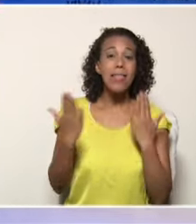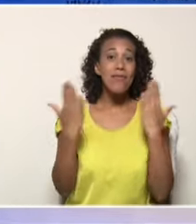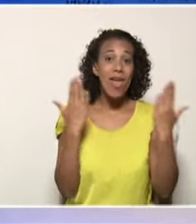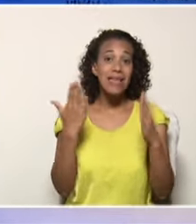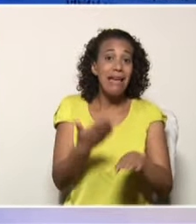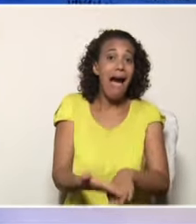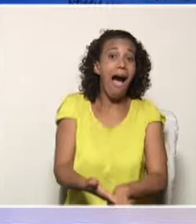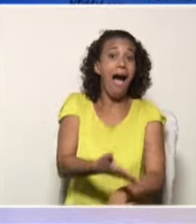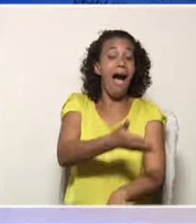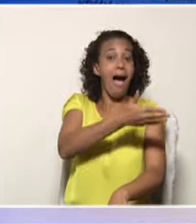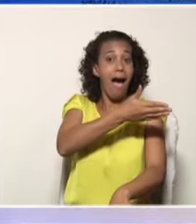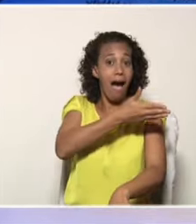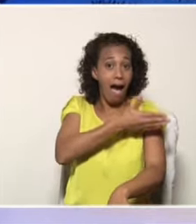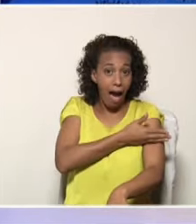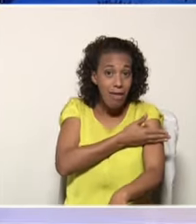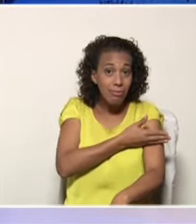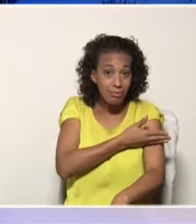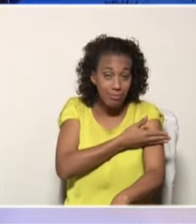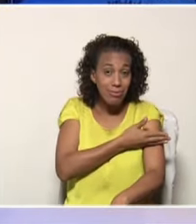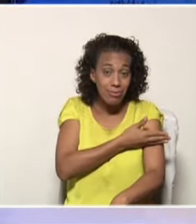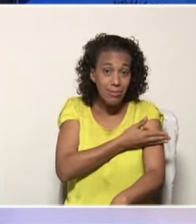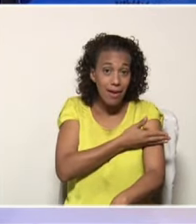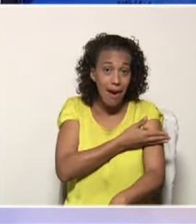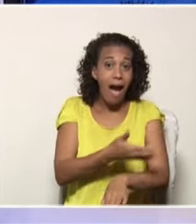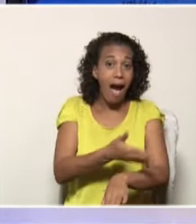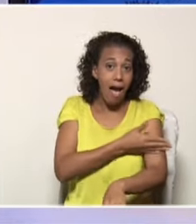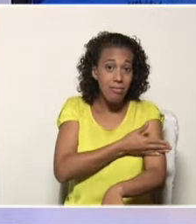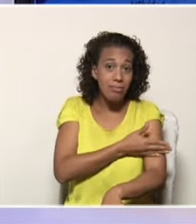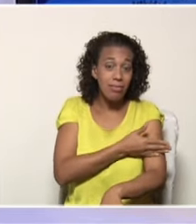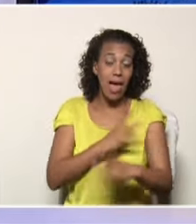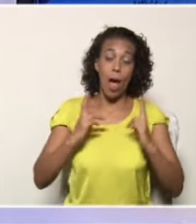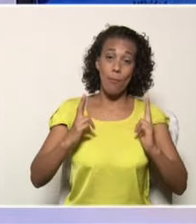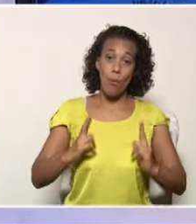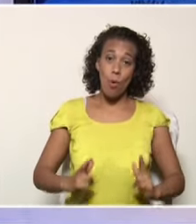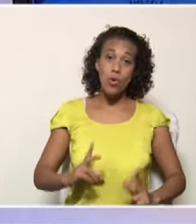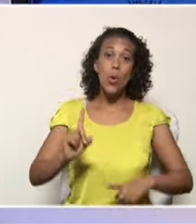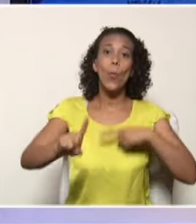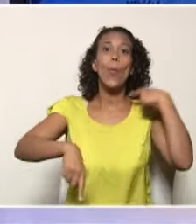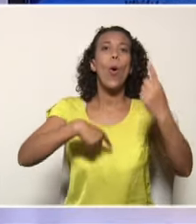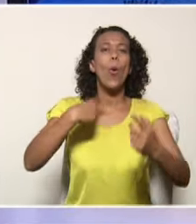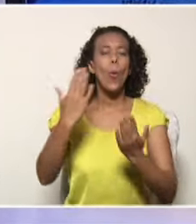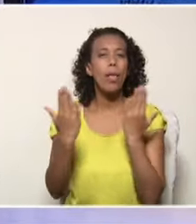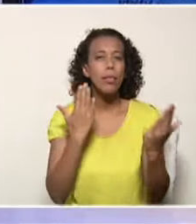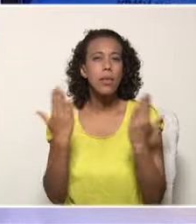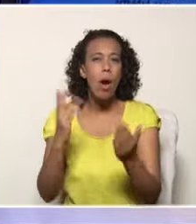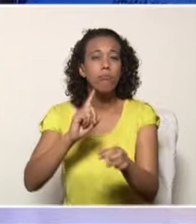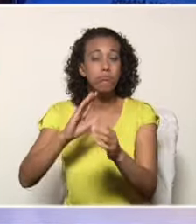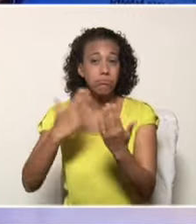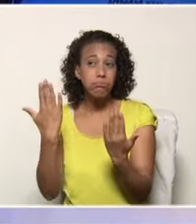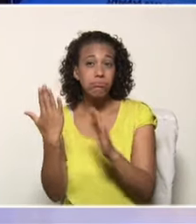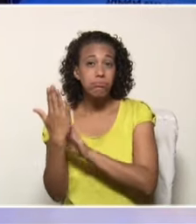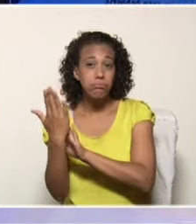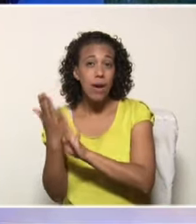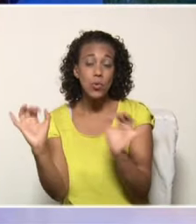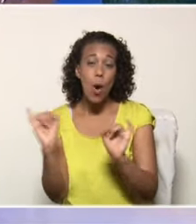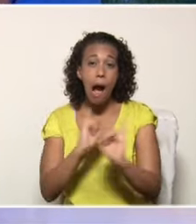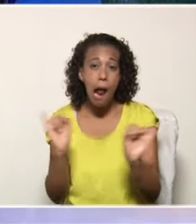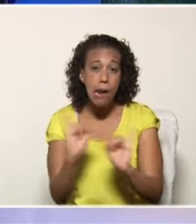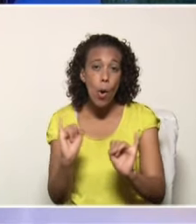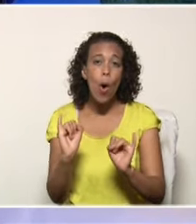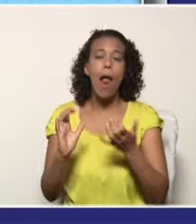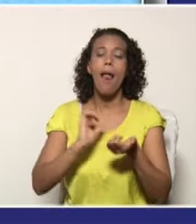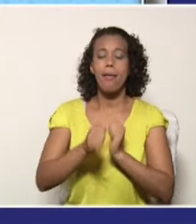entre la presión arterial en reposo y cuál fue la presión arterial durante o